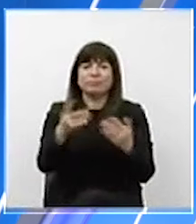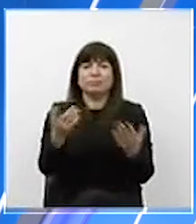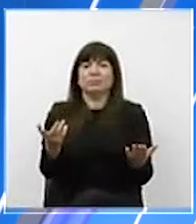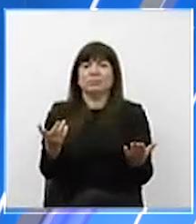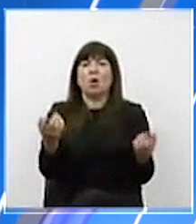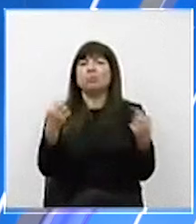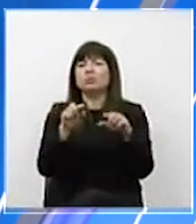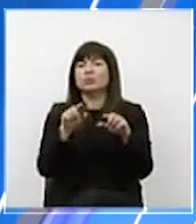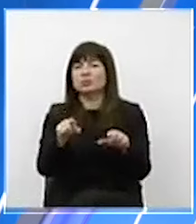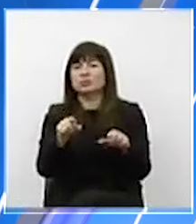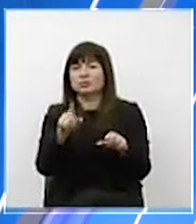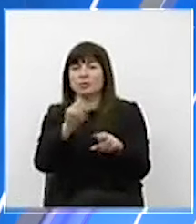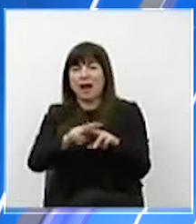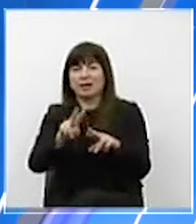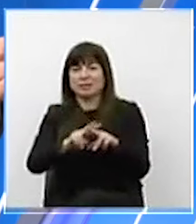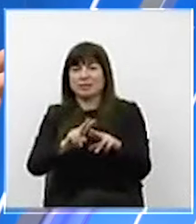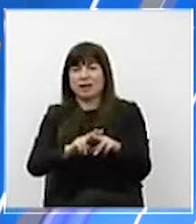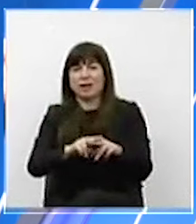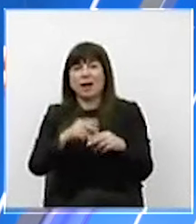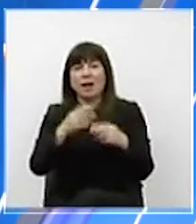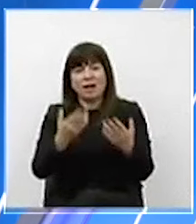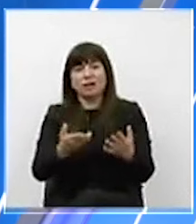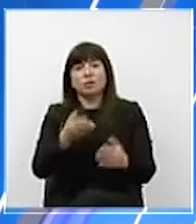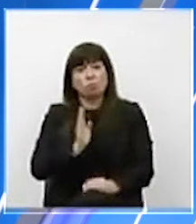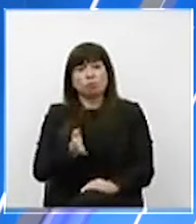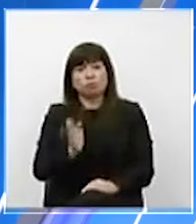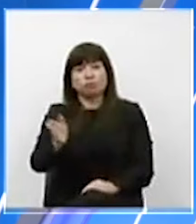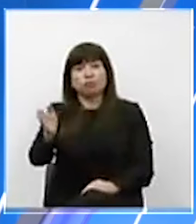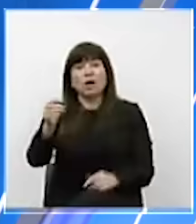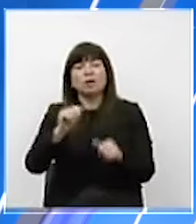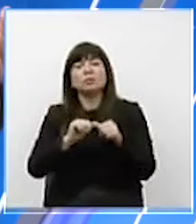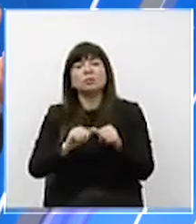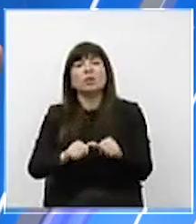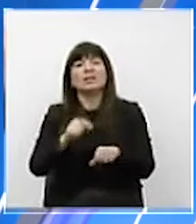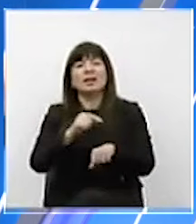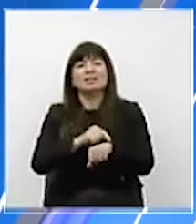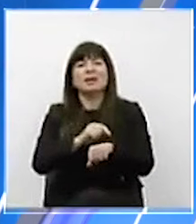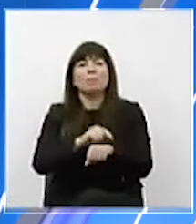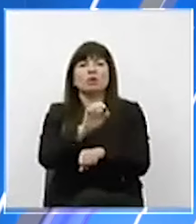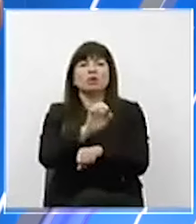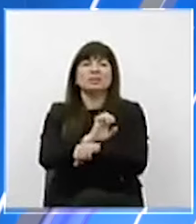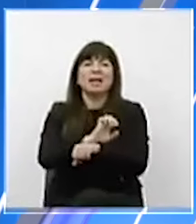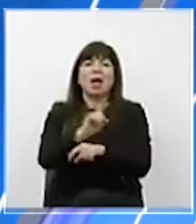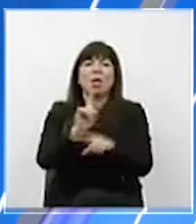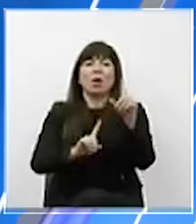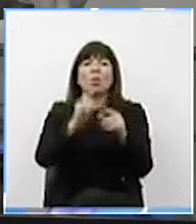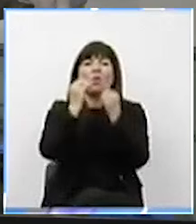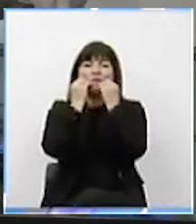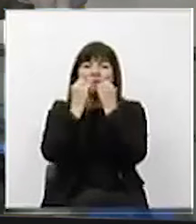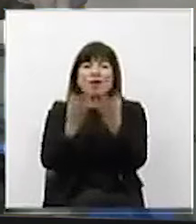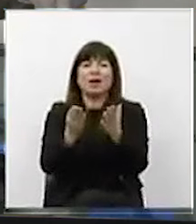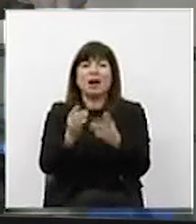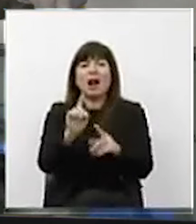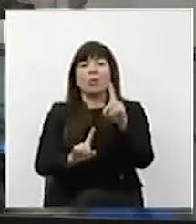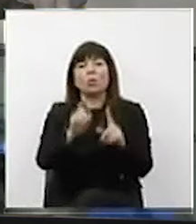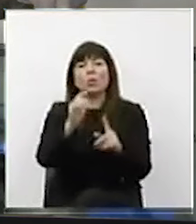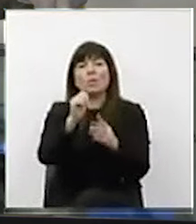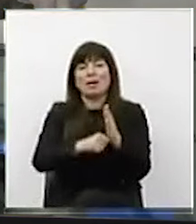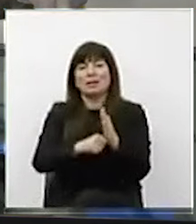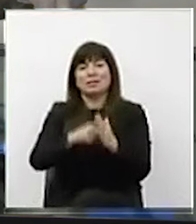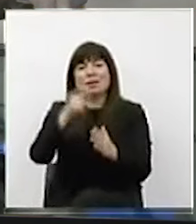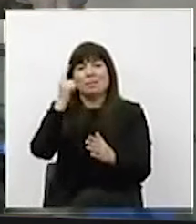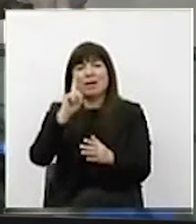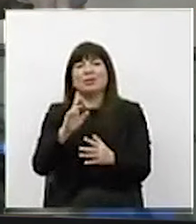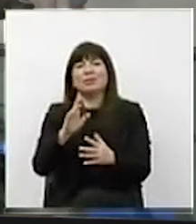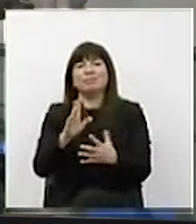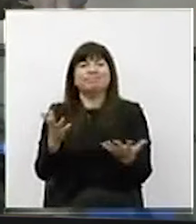teletrabajo. Y esto se puede sostener durante un tiempo, el Estado puede dar algunos beneficios durante algunos meses, pero claramente,